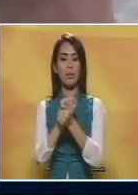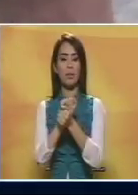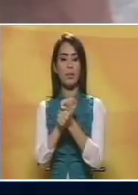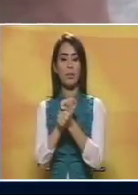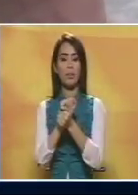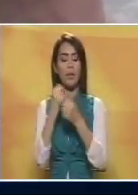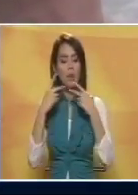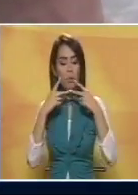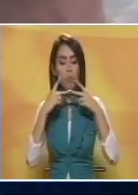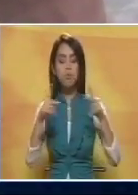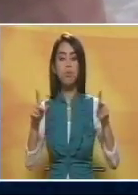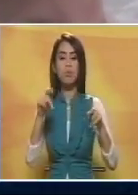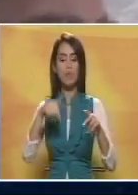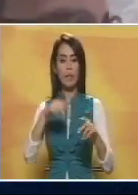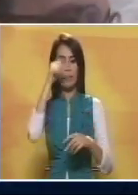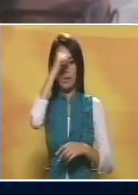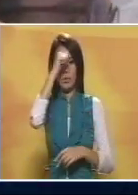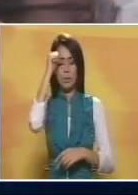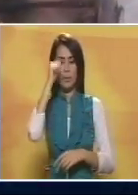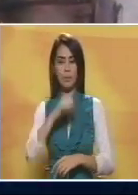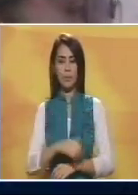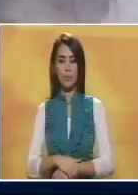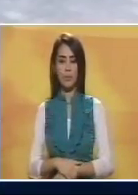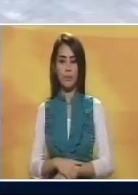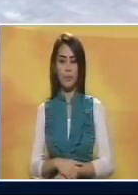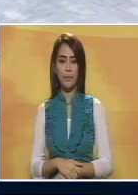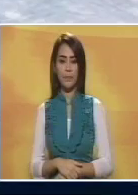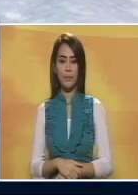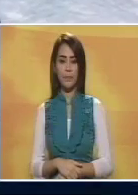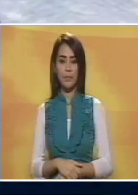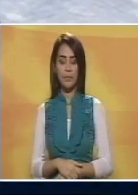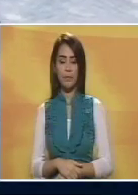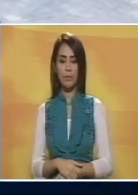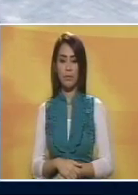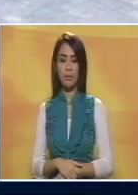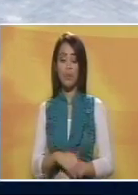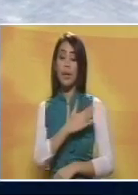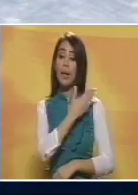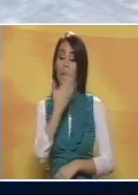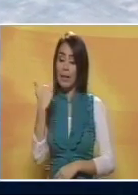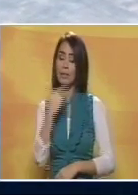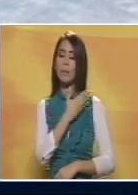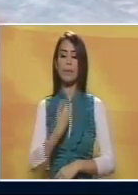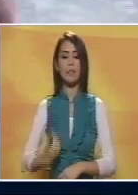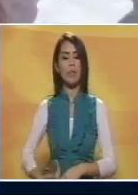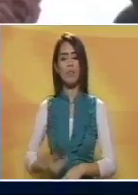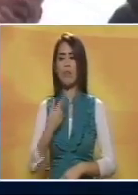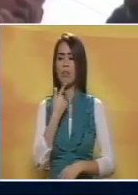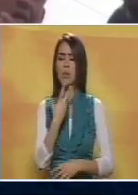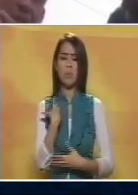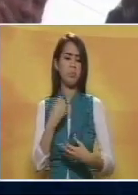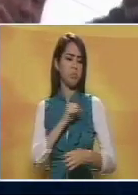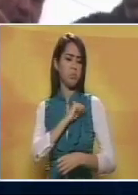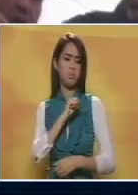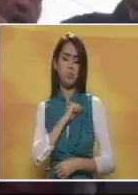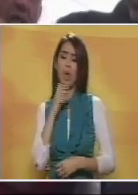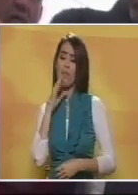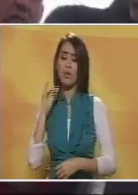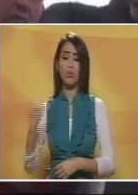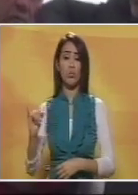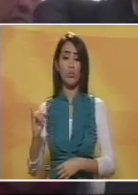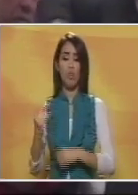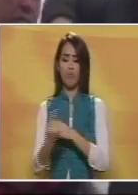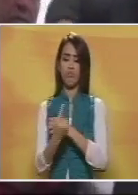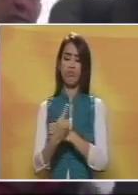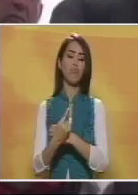que fue divulgado este domingo en sus redes sociales. El exmandatario resaltó no tener miedo a las denuncias en su contra,